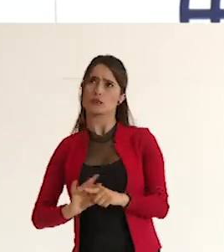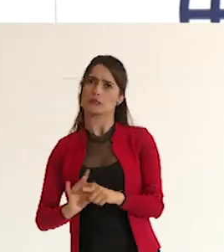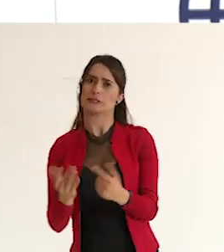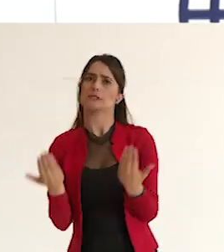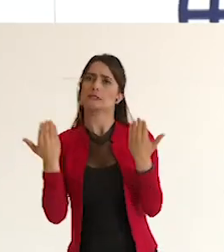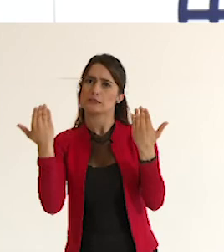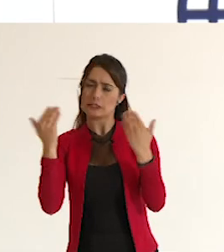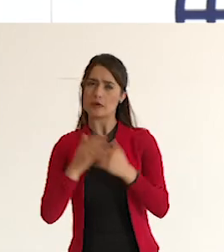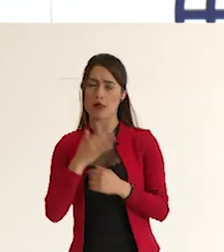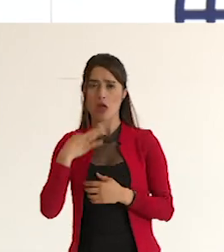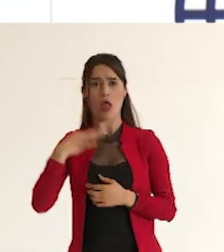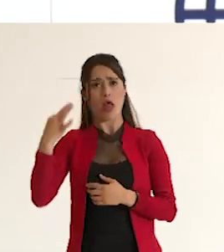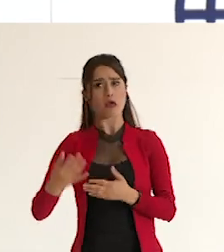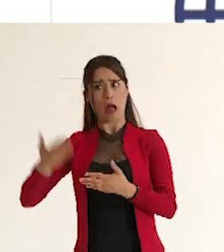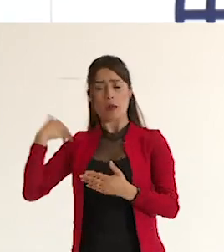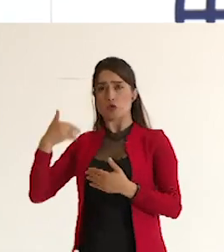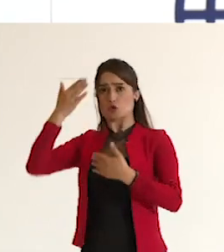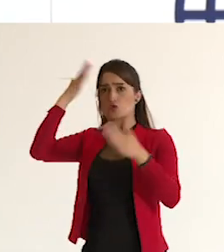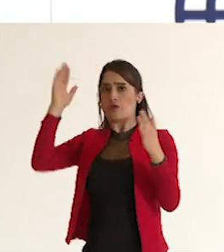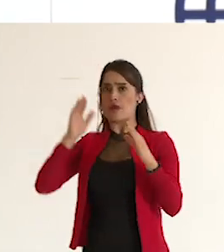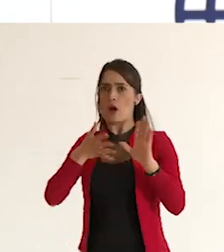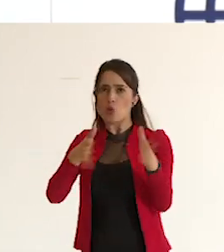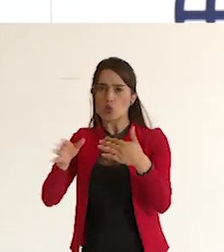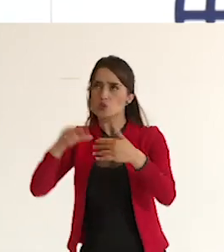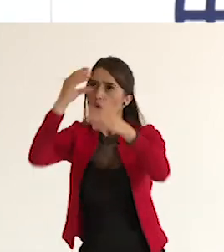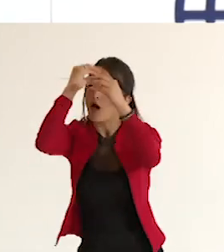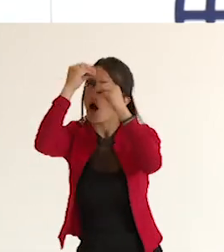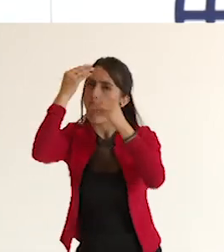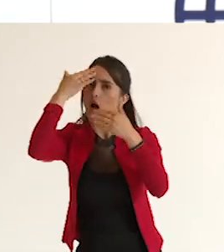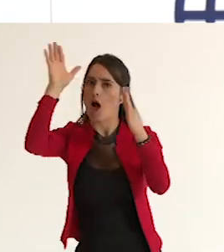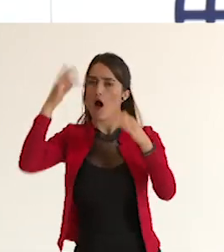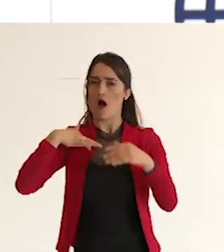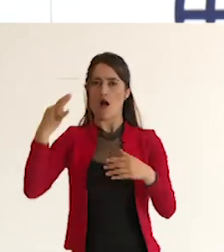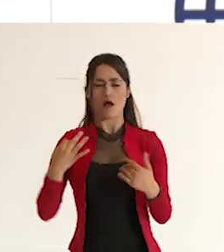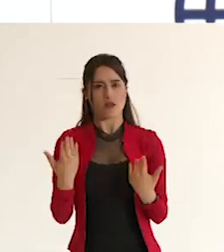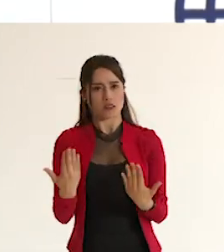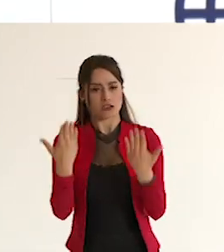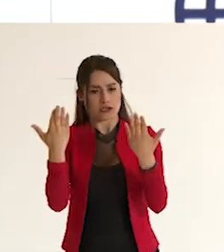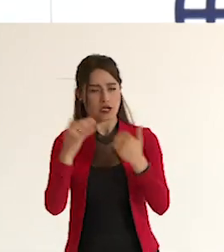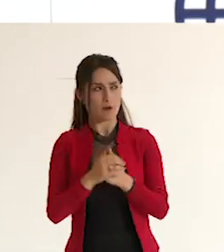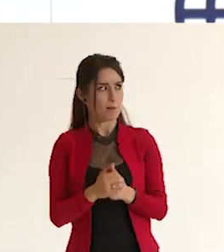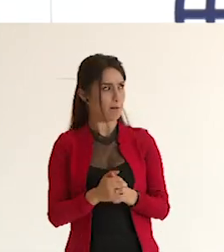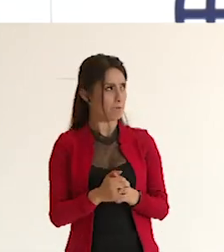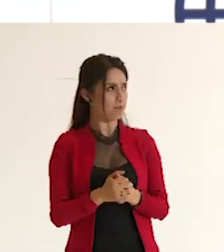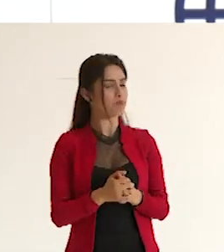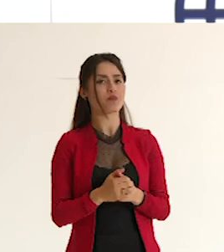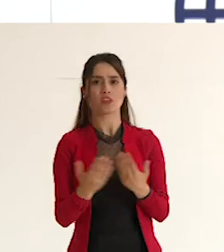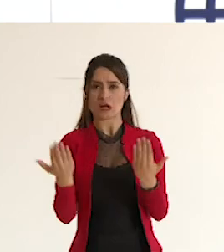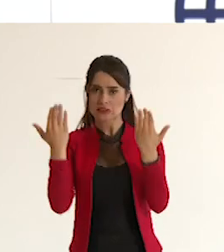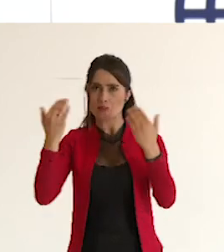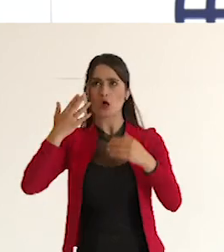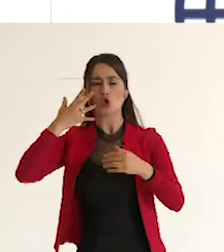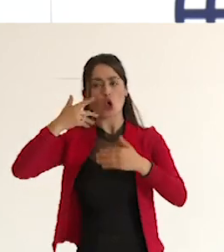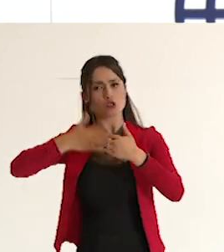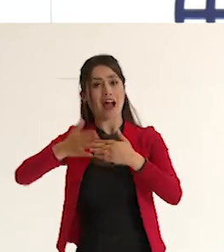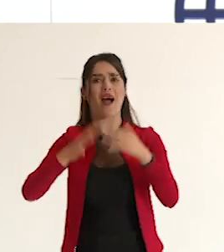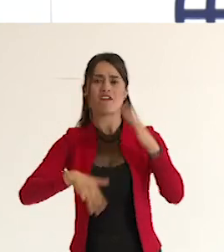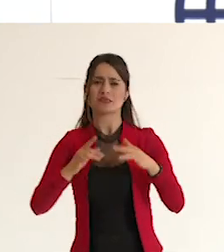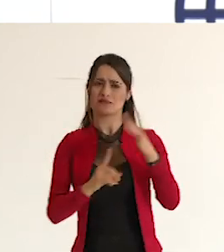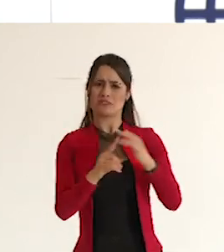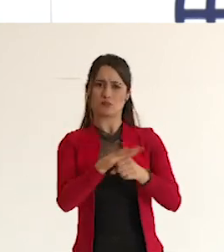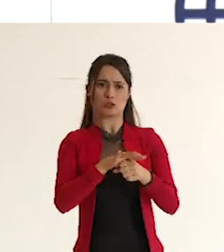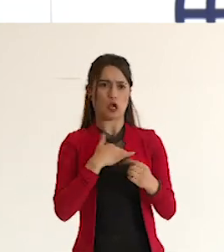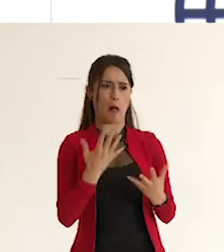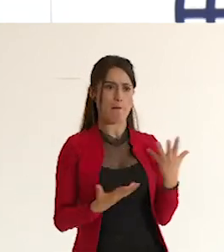teorías éticas no las conocía anteriormente me gustó mucho leer de ellas y las casas que mencionan dilemas morales en los que realmente no sabes qué hacer me ha